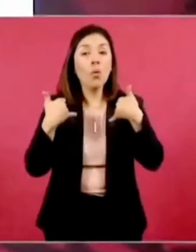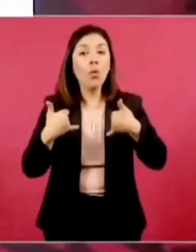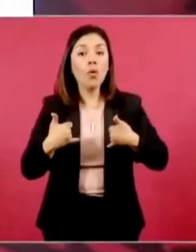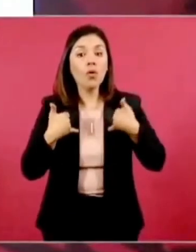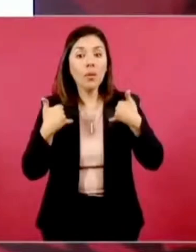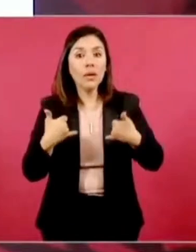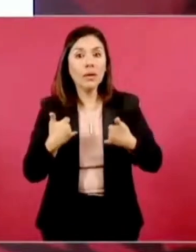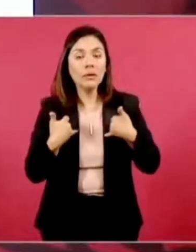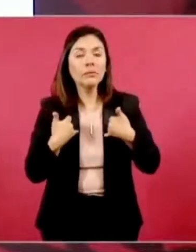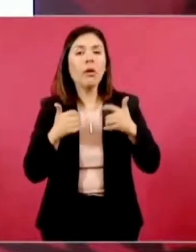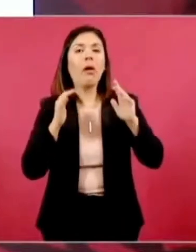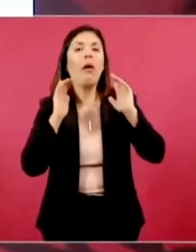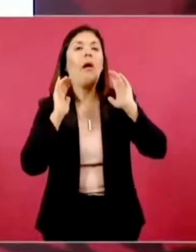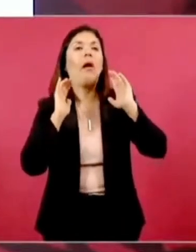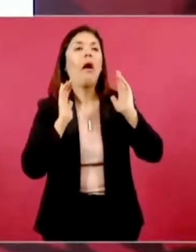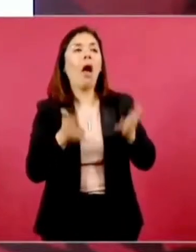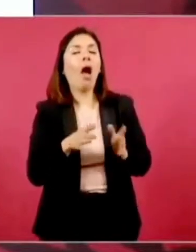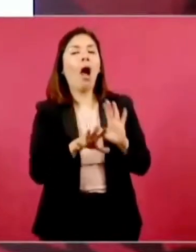vayan conociendo